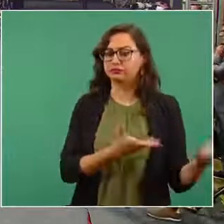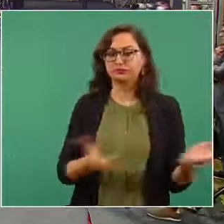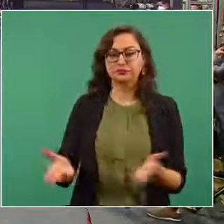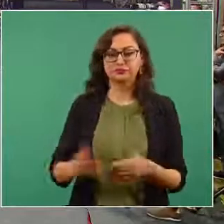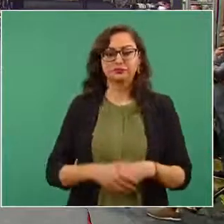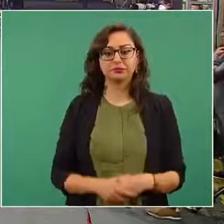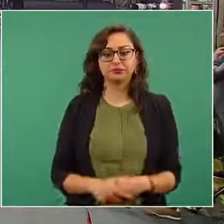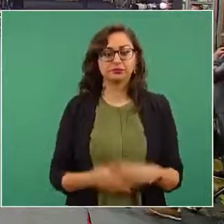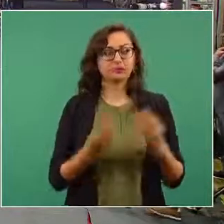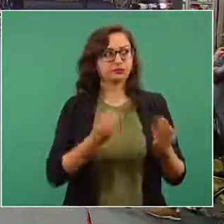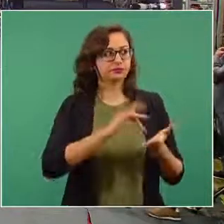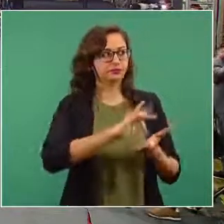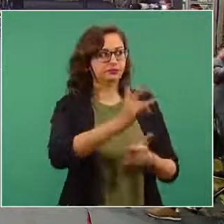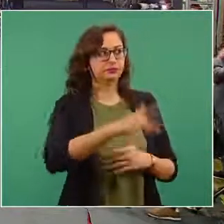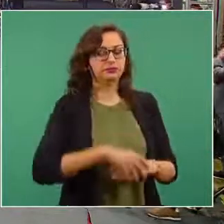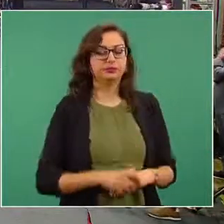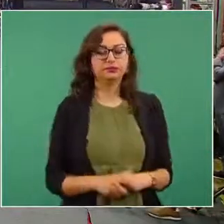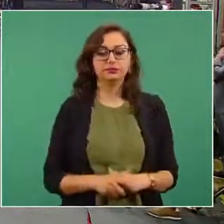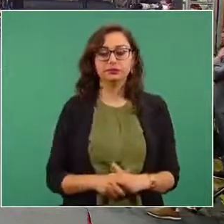Canciller,